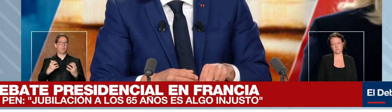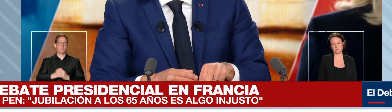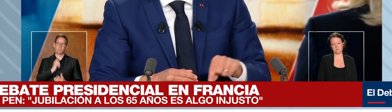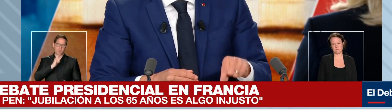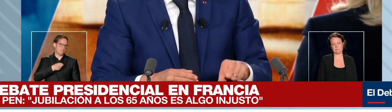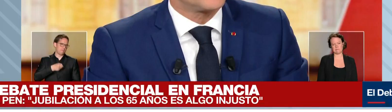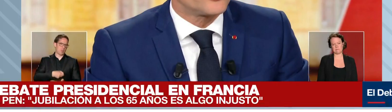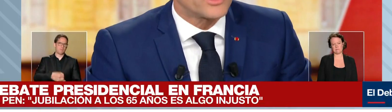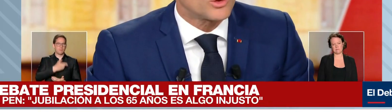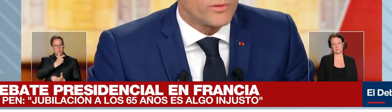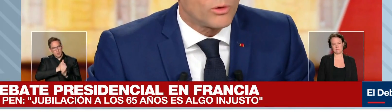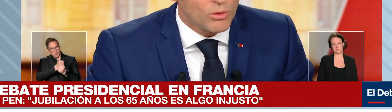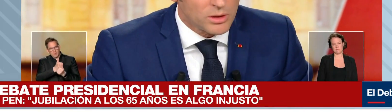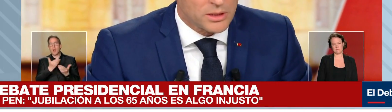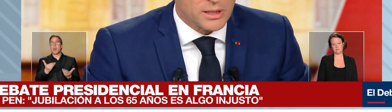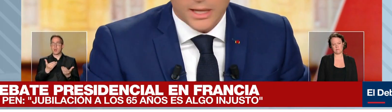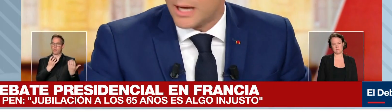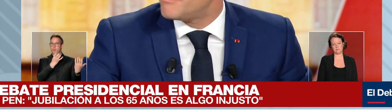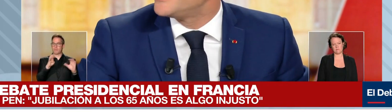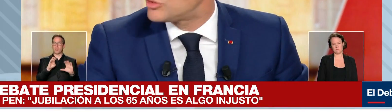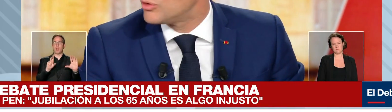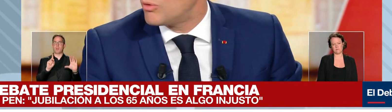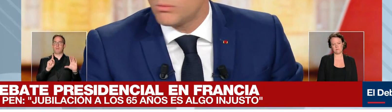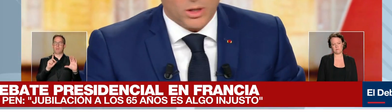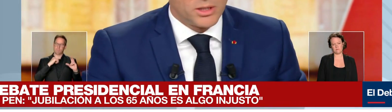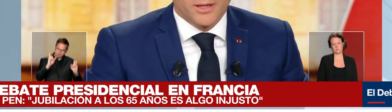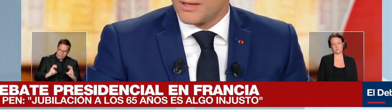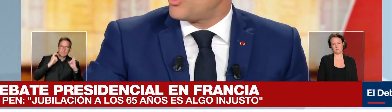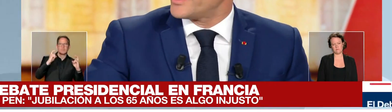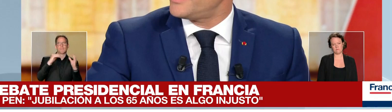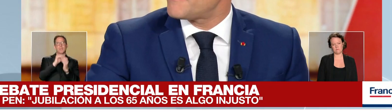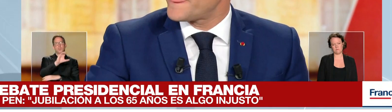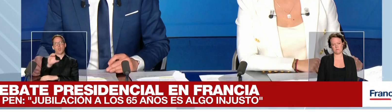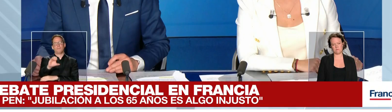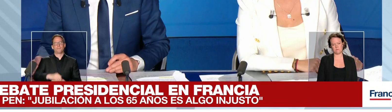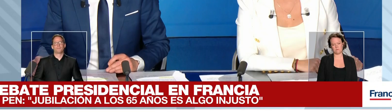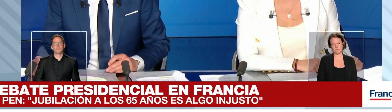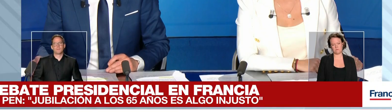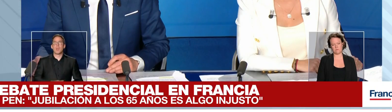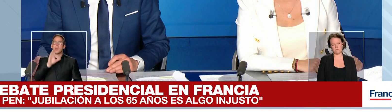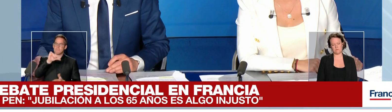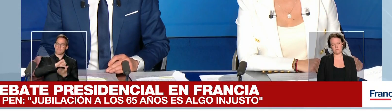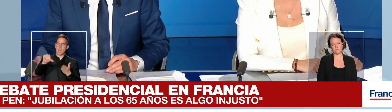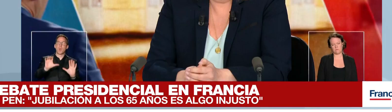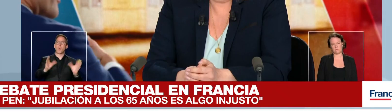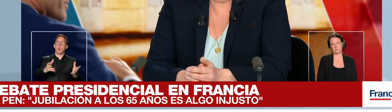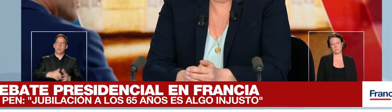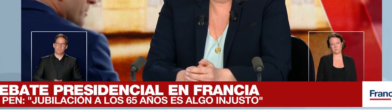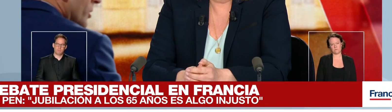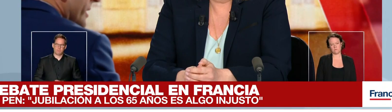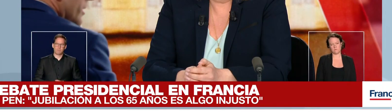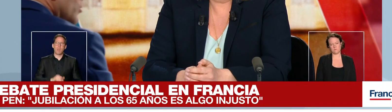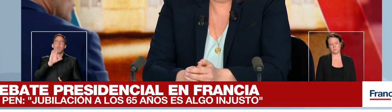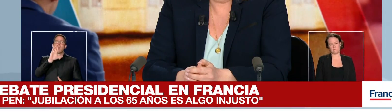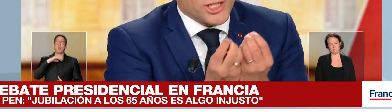propongo llevar el mínimo, que es de 980 euros, a 1.100 euros. Estos progresos hay que poder financiarlos.